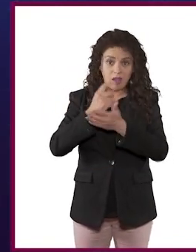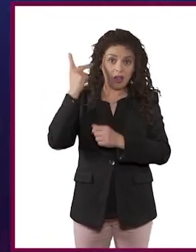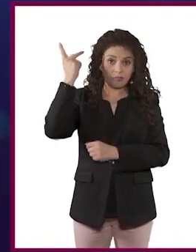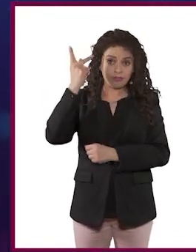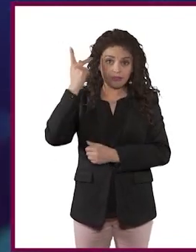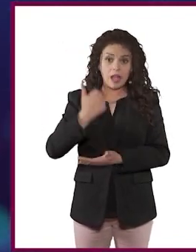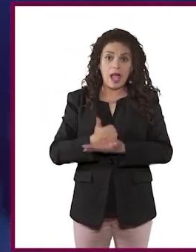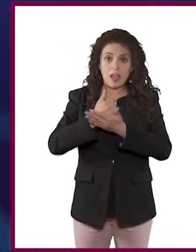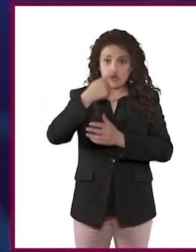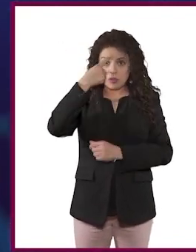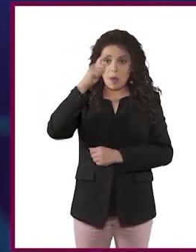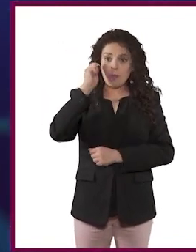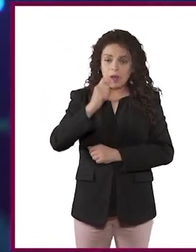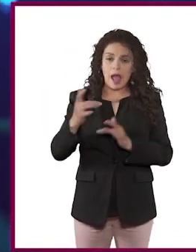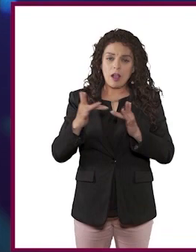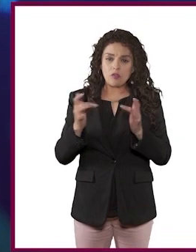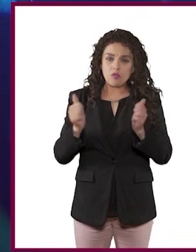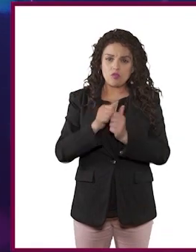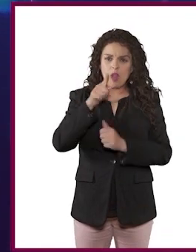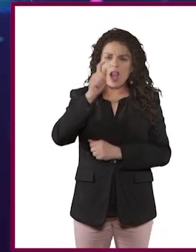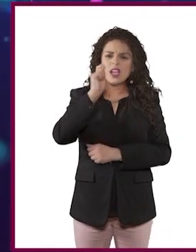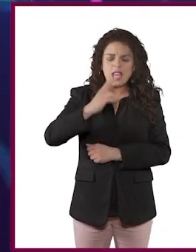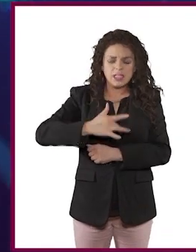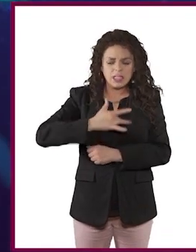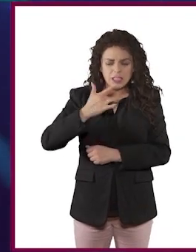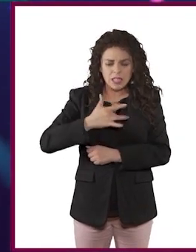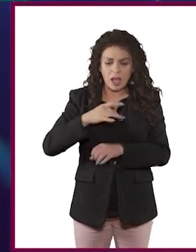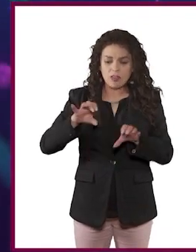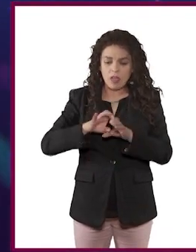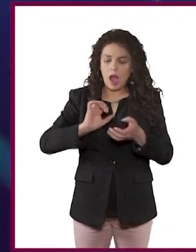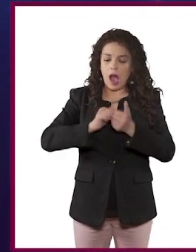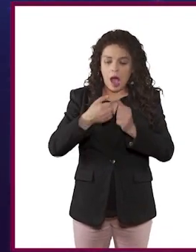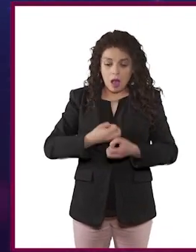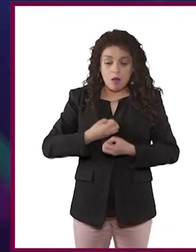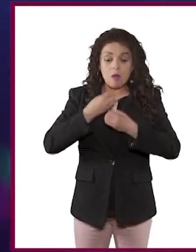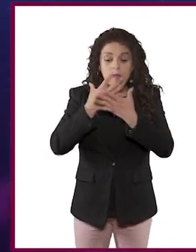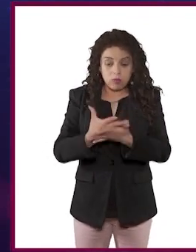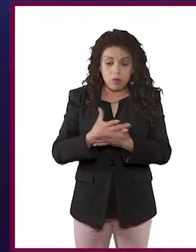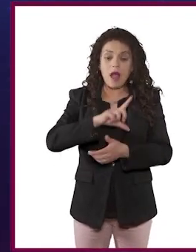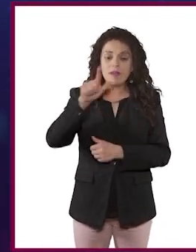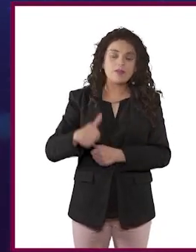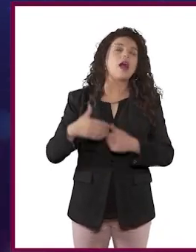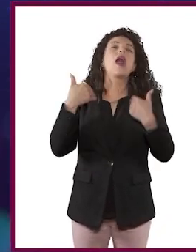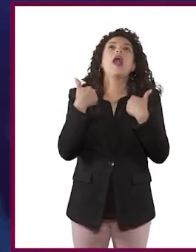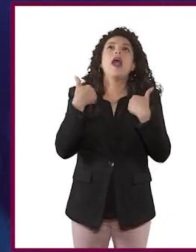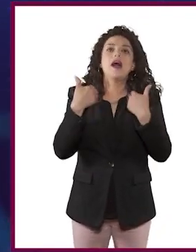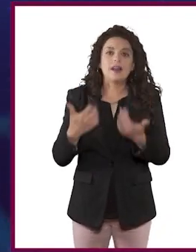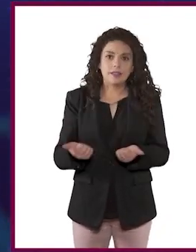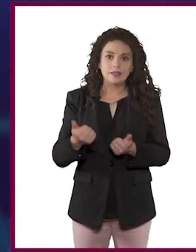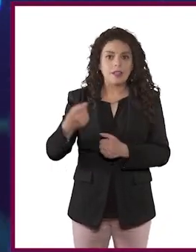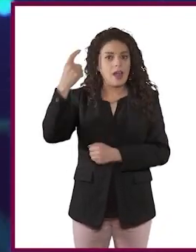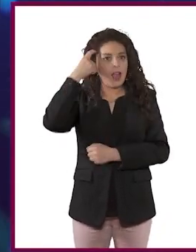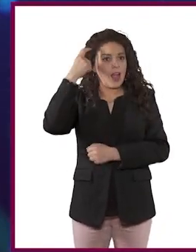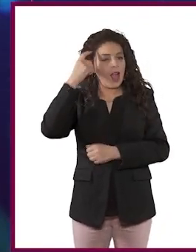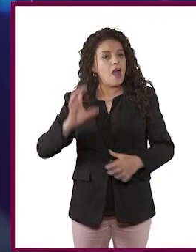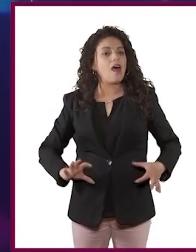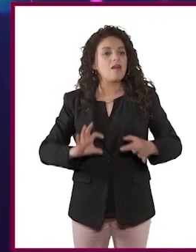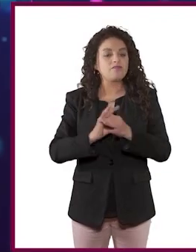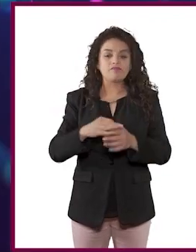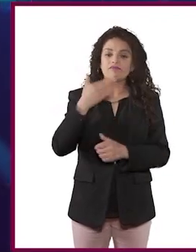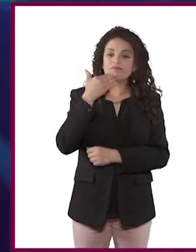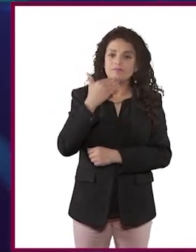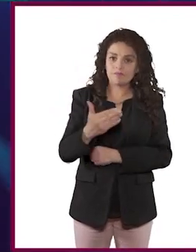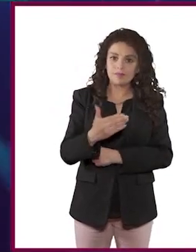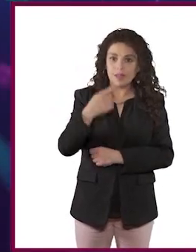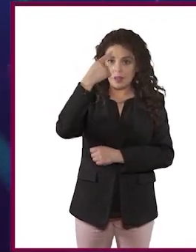te va a ayudar primero a contactar con tus sentimientos, poderlos expresar, elaborar, entender, poder tener una visión objetiva